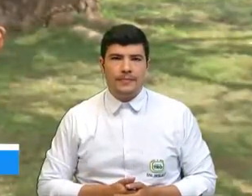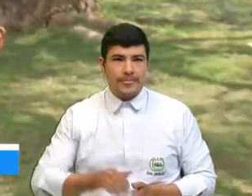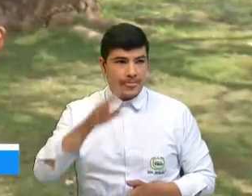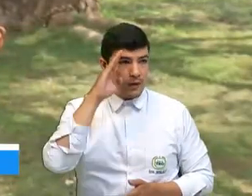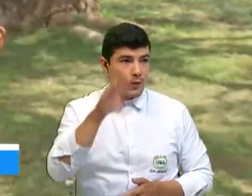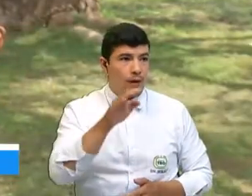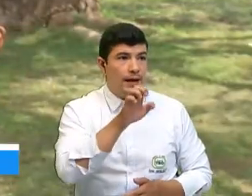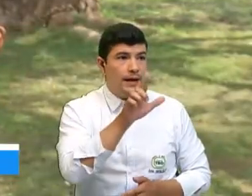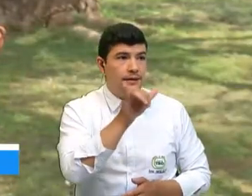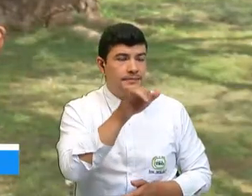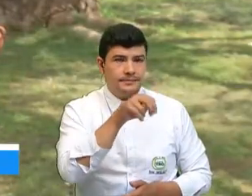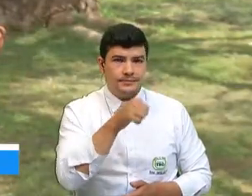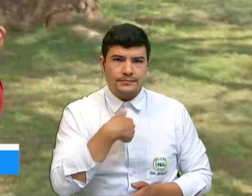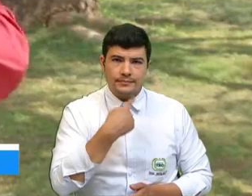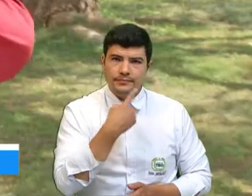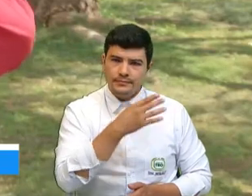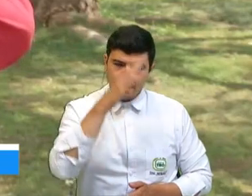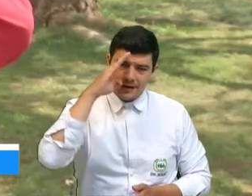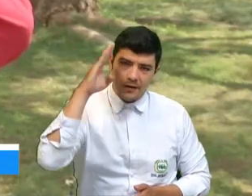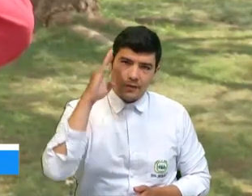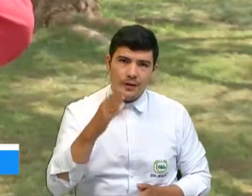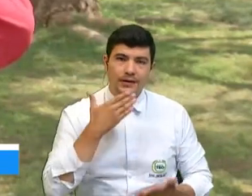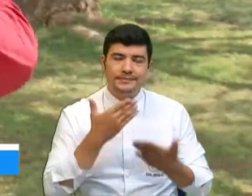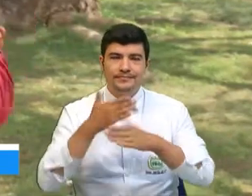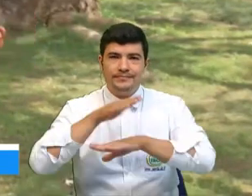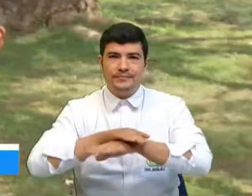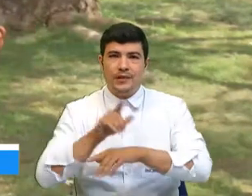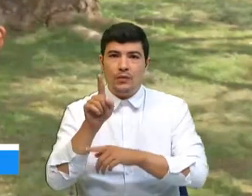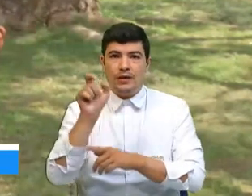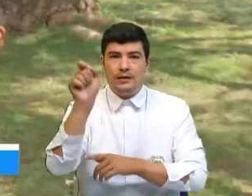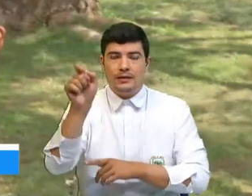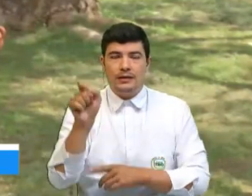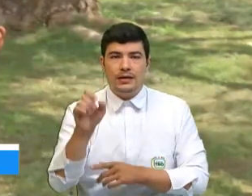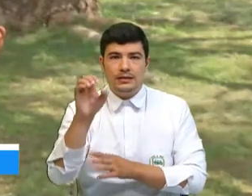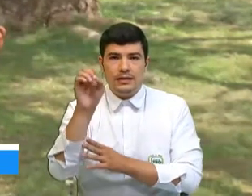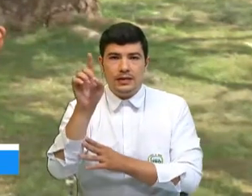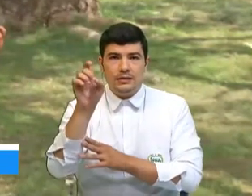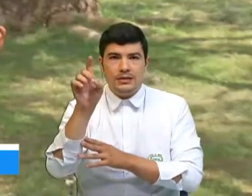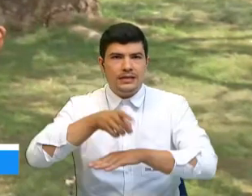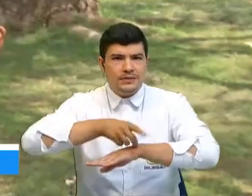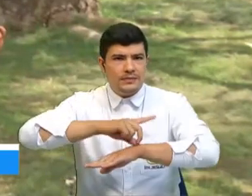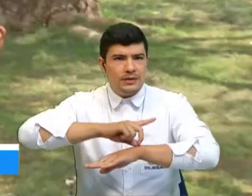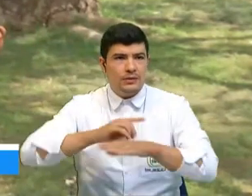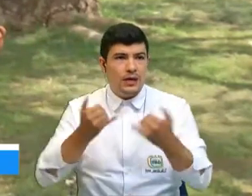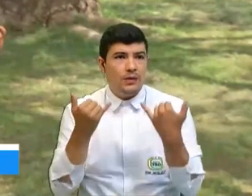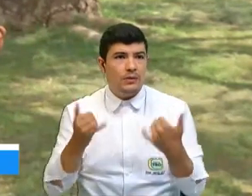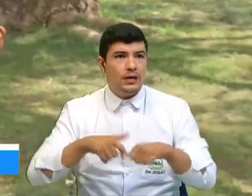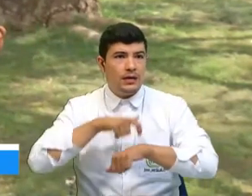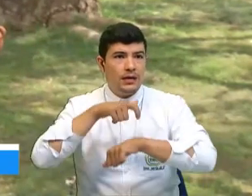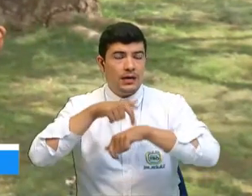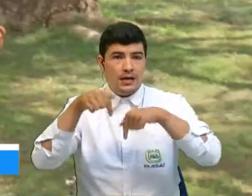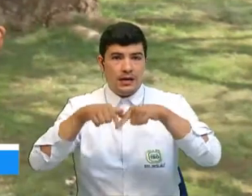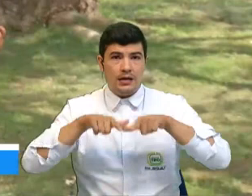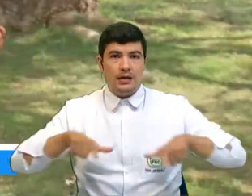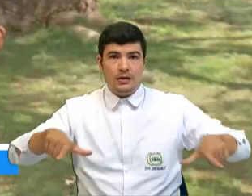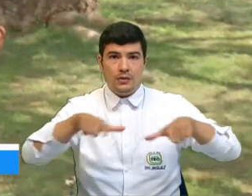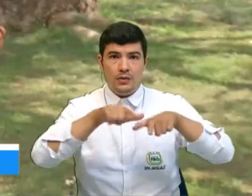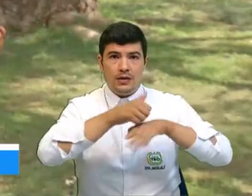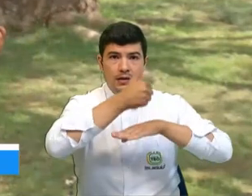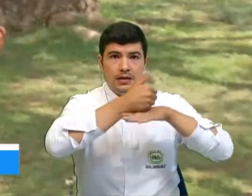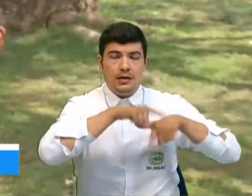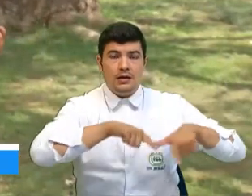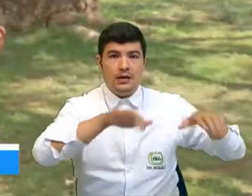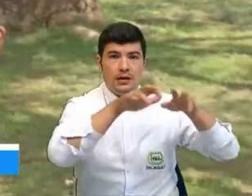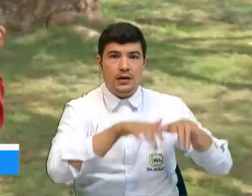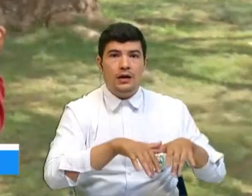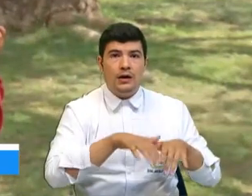Hola Eliana, la saludo a los televidentes, buenas tardes, ya tengo 1:06 PM, me encuentro hasta ahora desde las instalaciones del Comando de Policía de